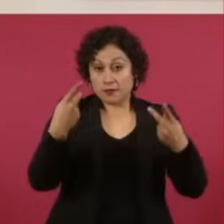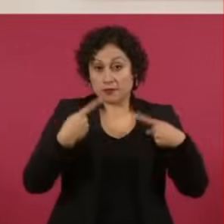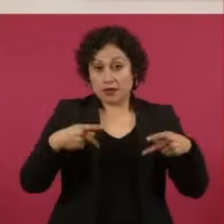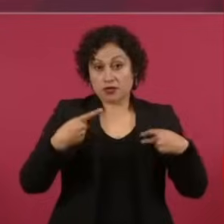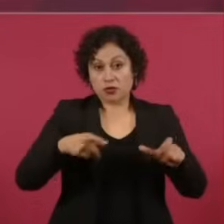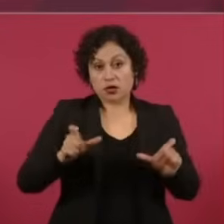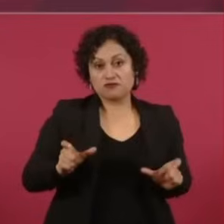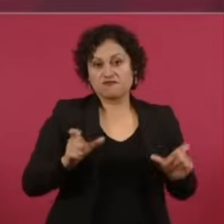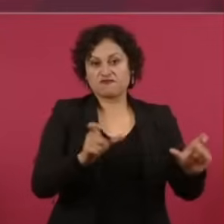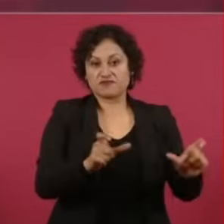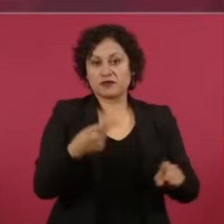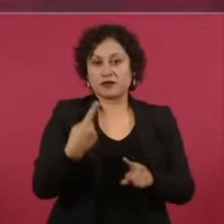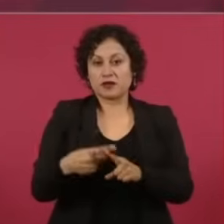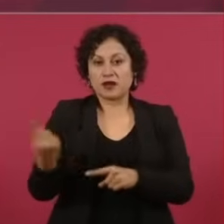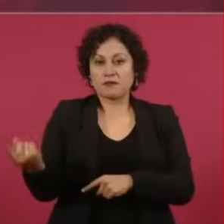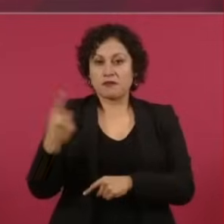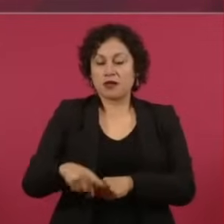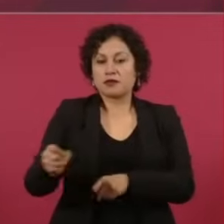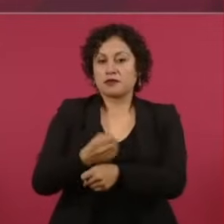de la Secretaría de la Defensa,